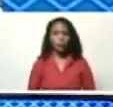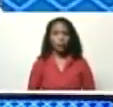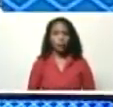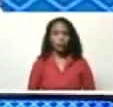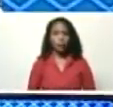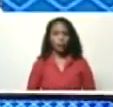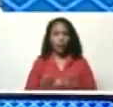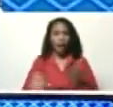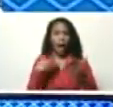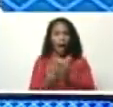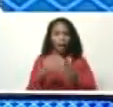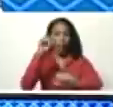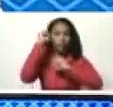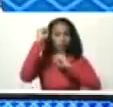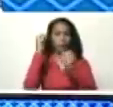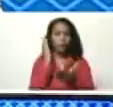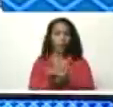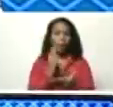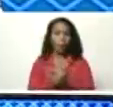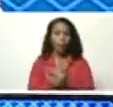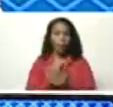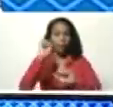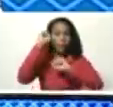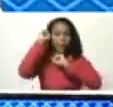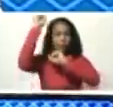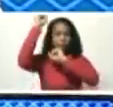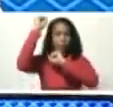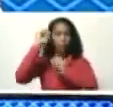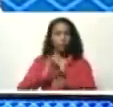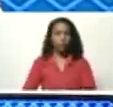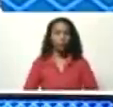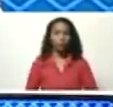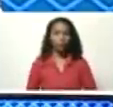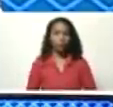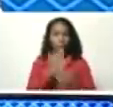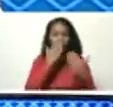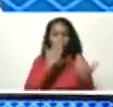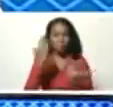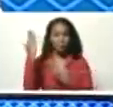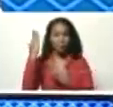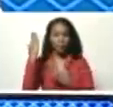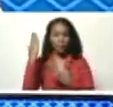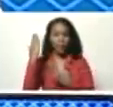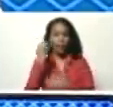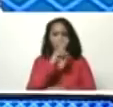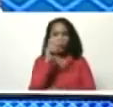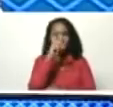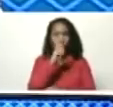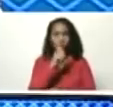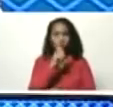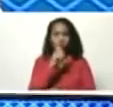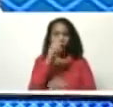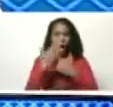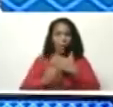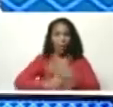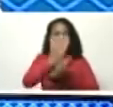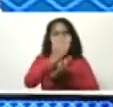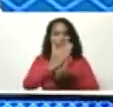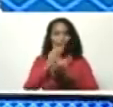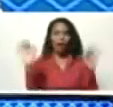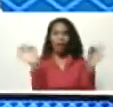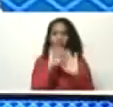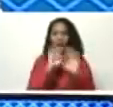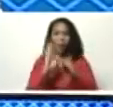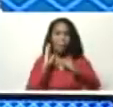¡Viva! ¡Hasta la victoria siempre! ¡Venceremos! ¡Adelante, pues! A 20 años, adelante. Que nada